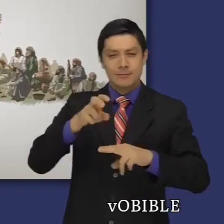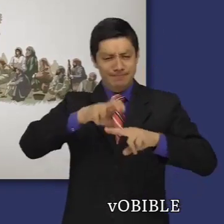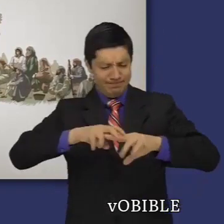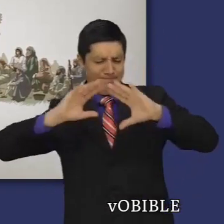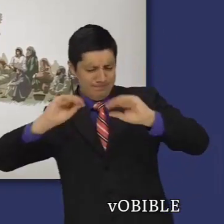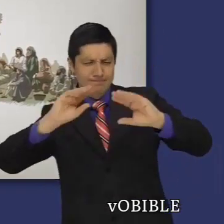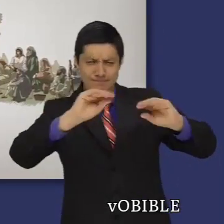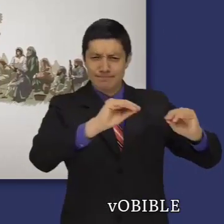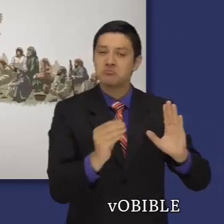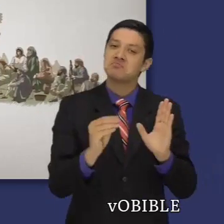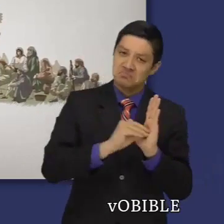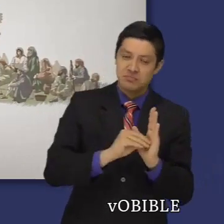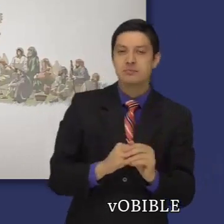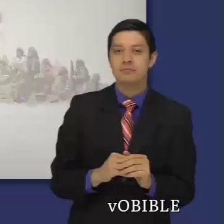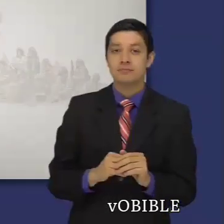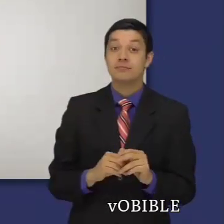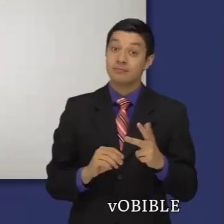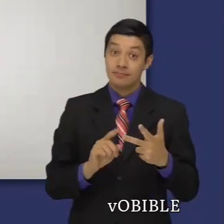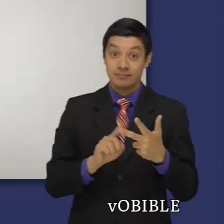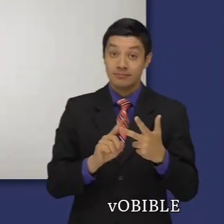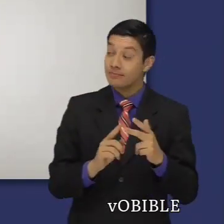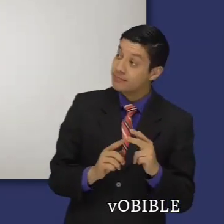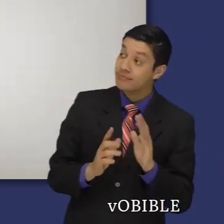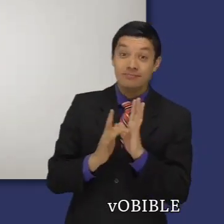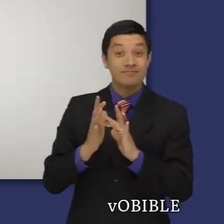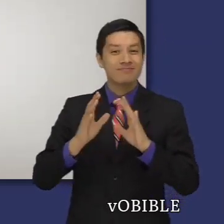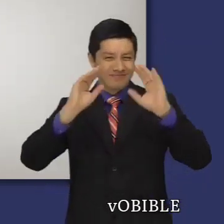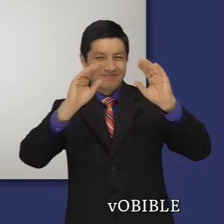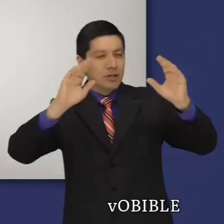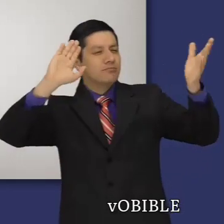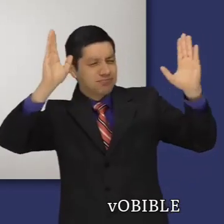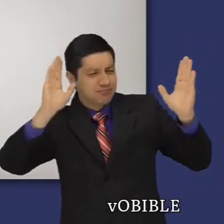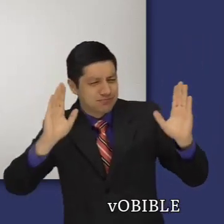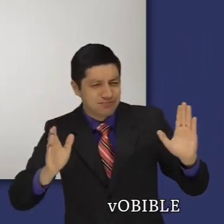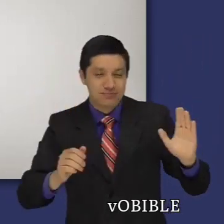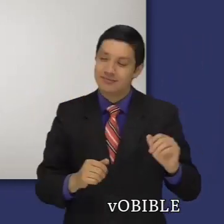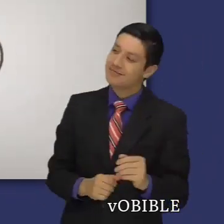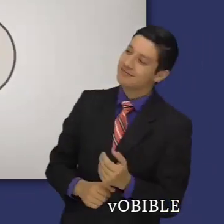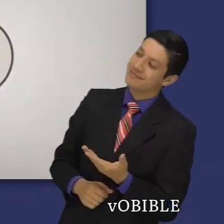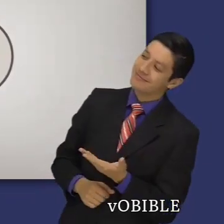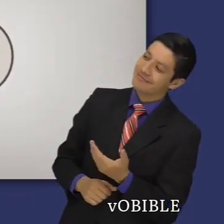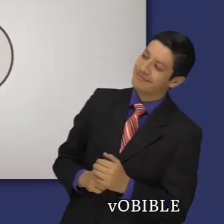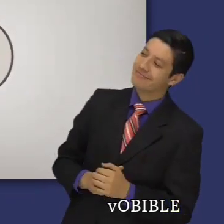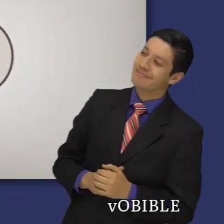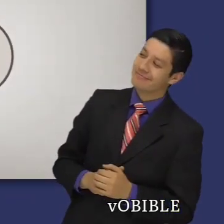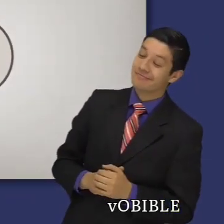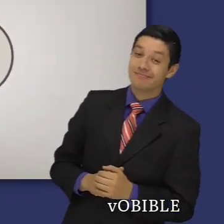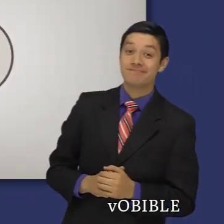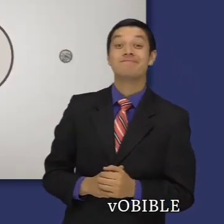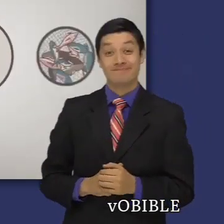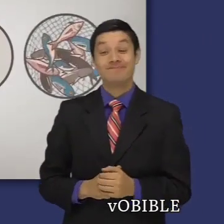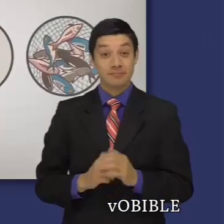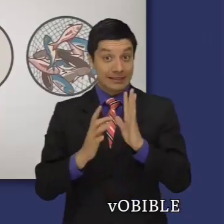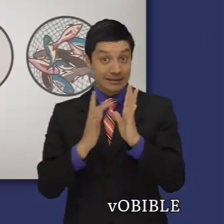del Monte. Además, contiene muchas ilustraciones de Jesús, como la del trigo y la mala hierba, la de la perla de gran valor y la